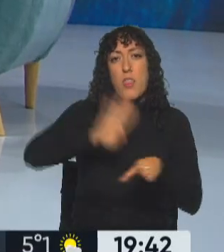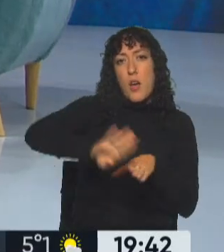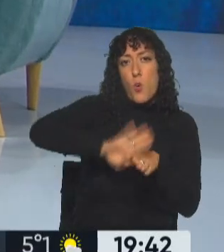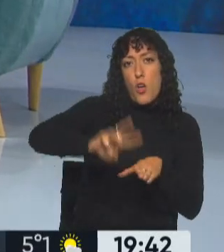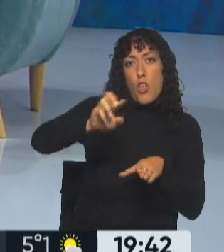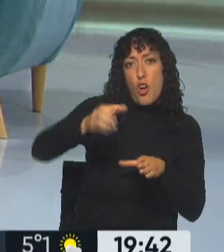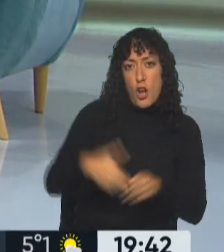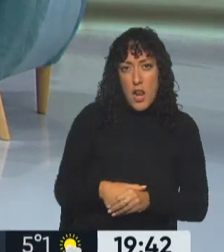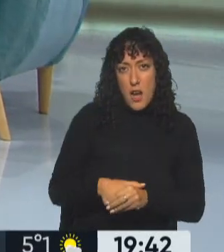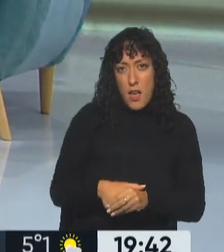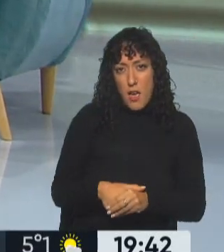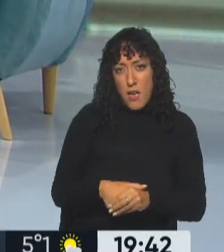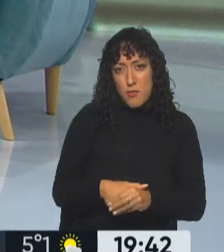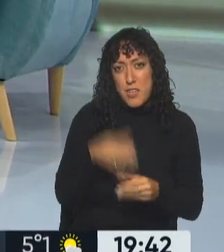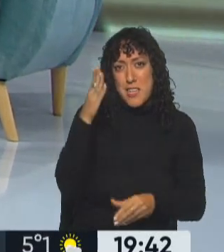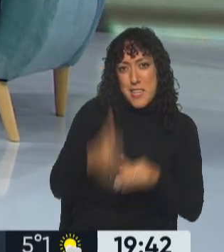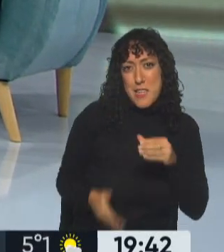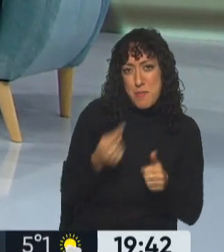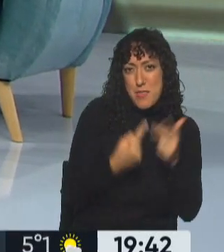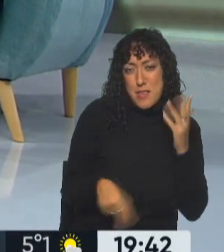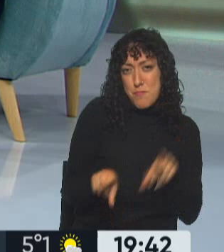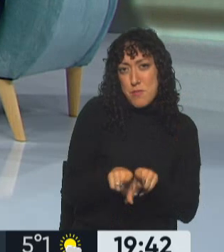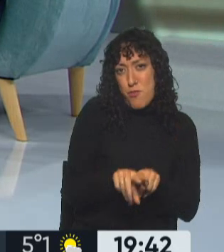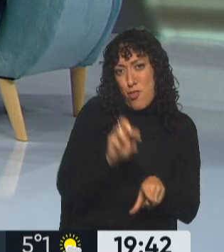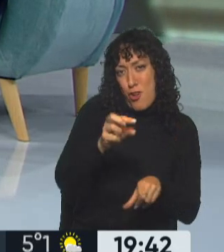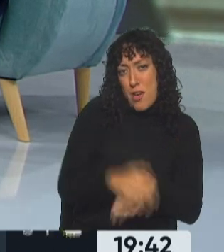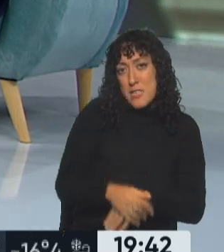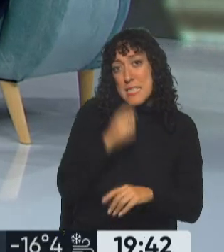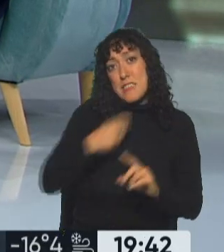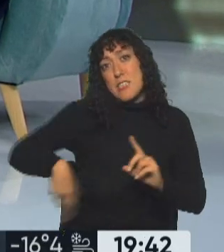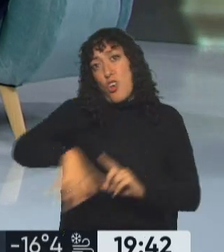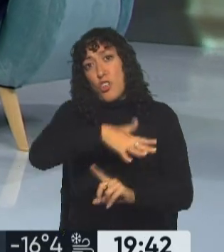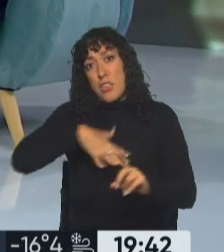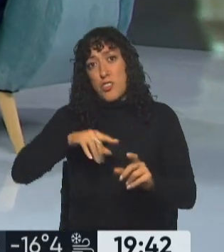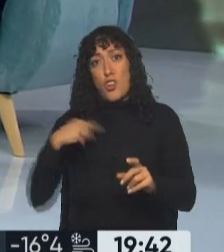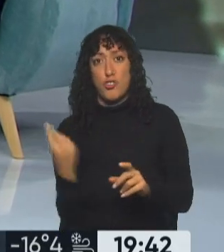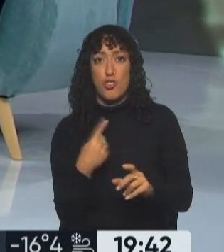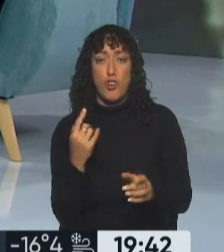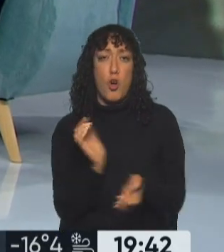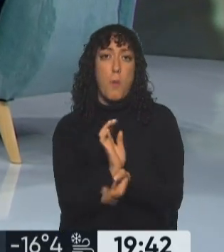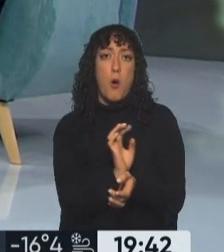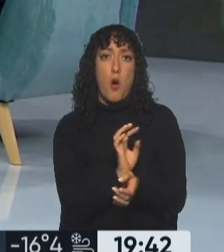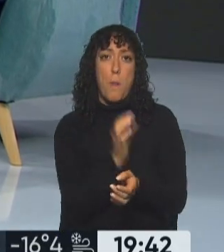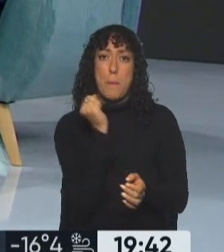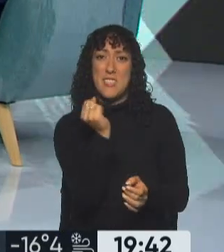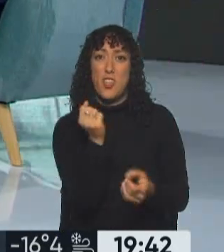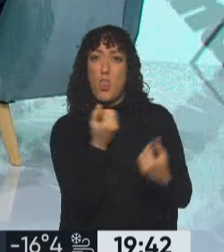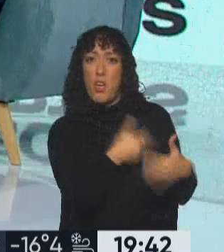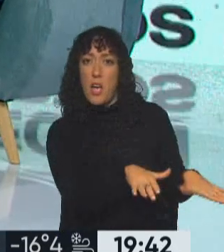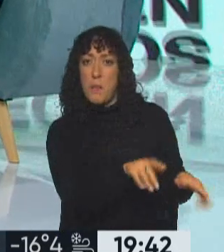en dólares, ¿no? El condicionamiento del dólar. Imagínate si nosotros en este contexto renunciamos a nuestra moneda y nos